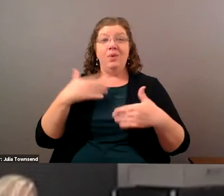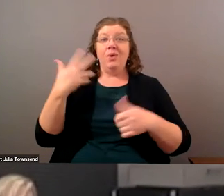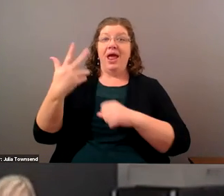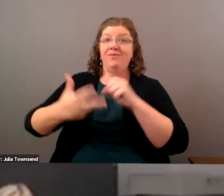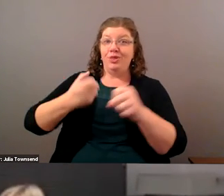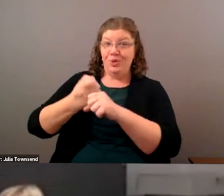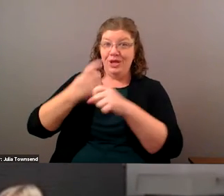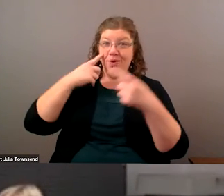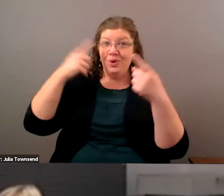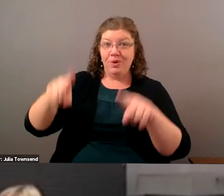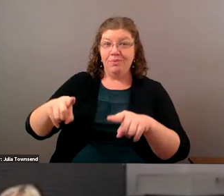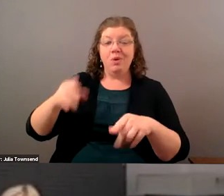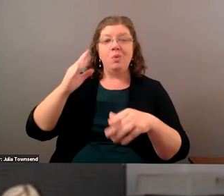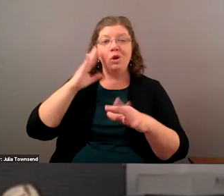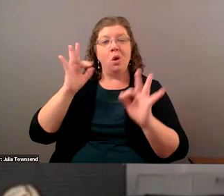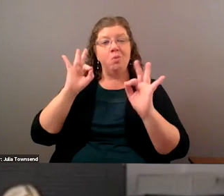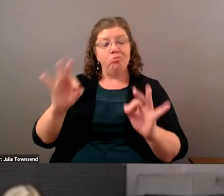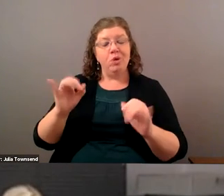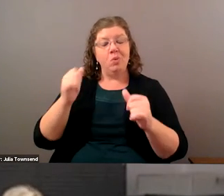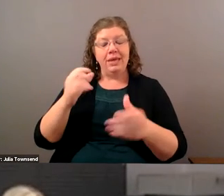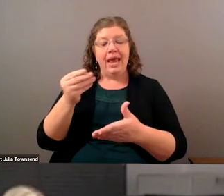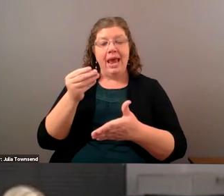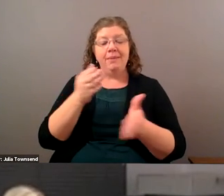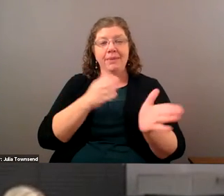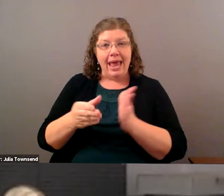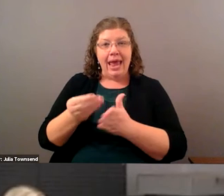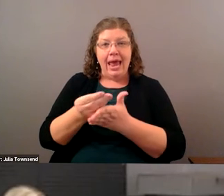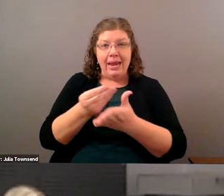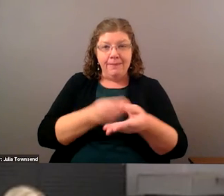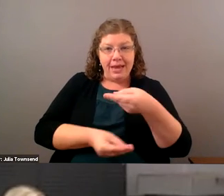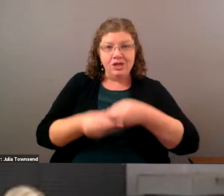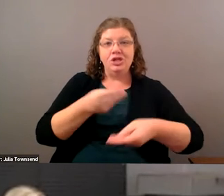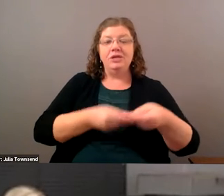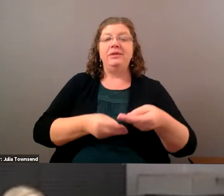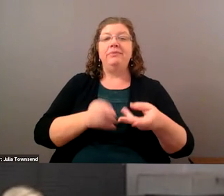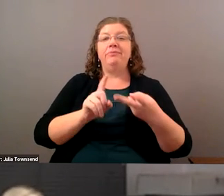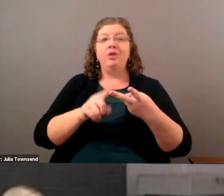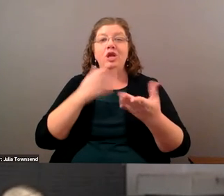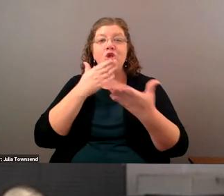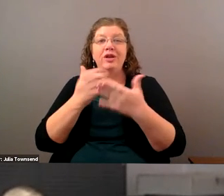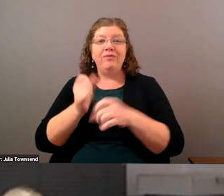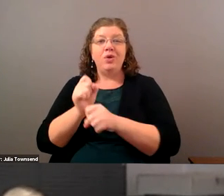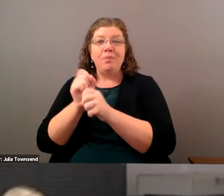hacer el presupuesto correspondiente. Y también creo que es bueno para los empleados. Así que gracias por su trabajo.